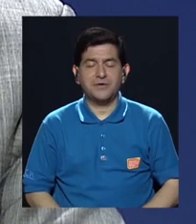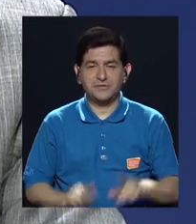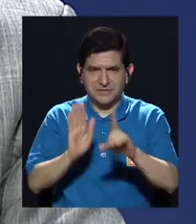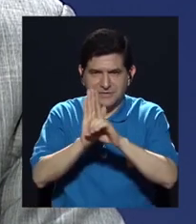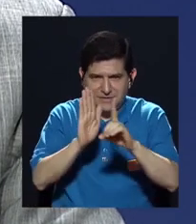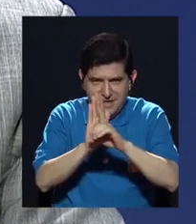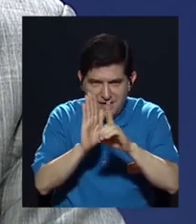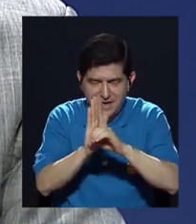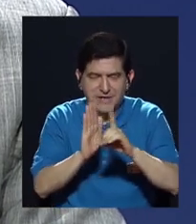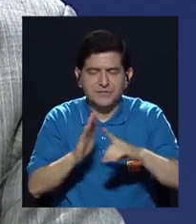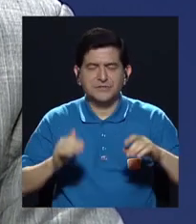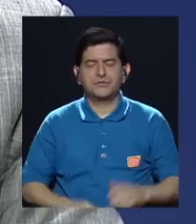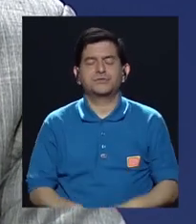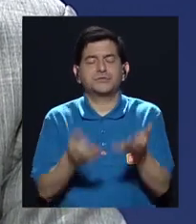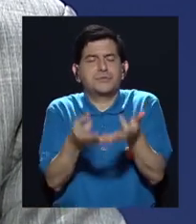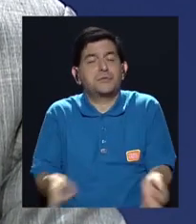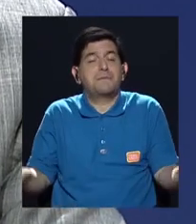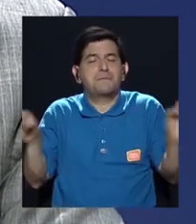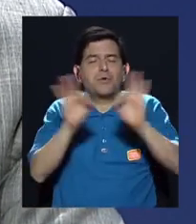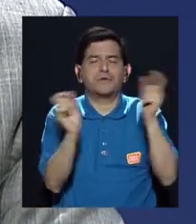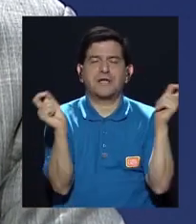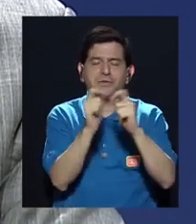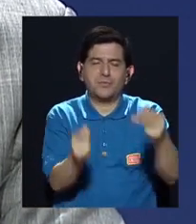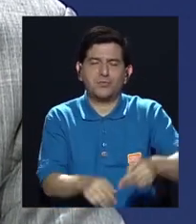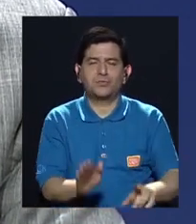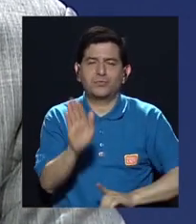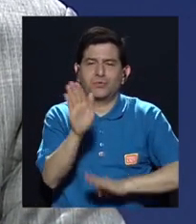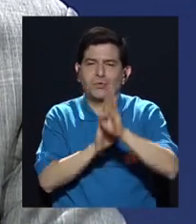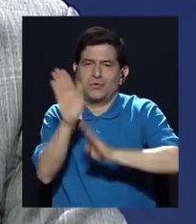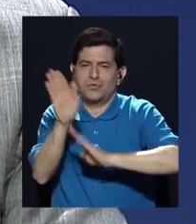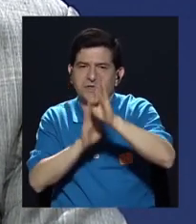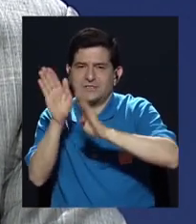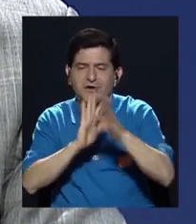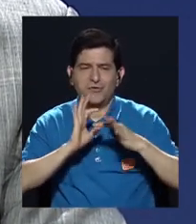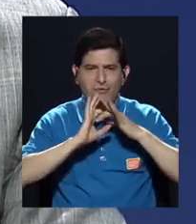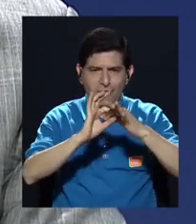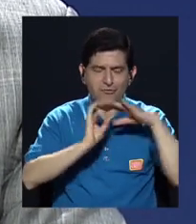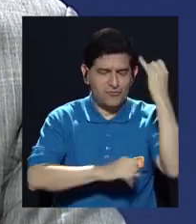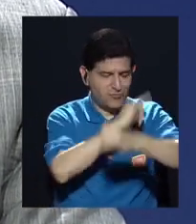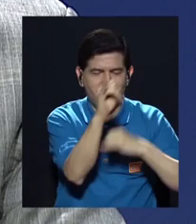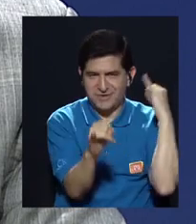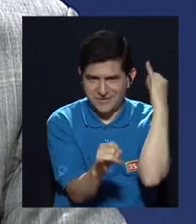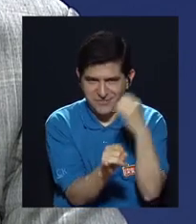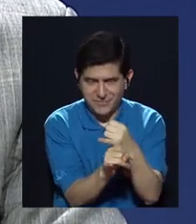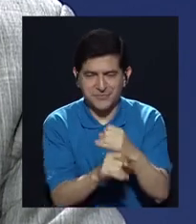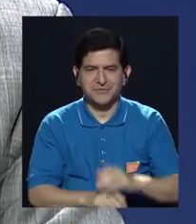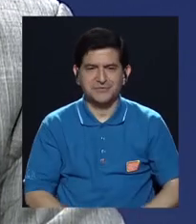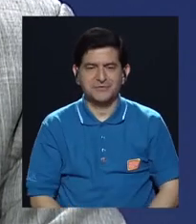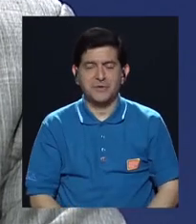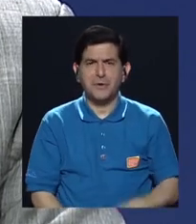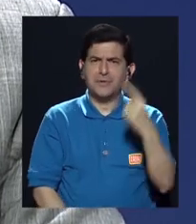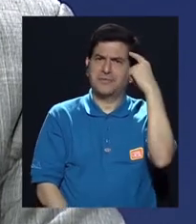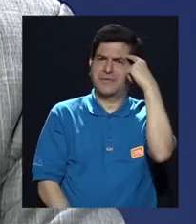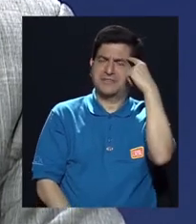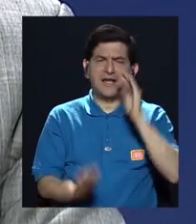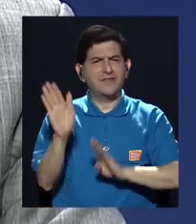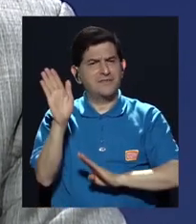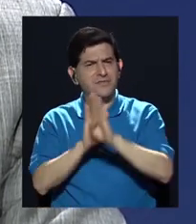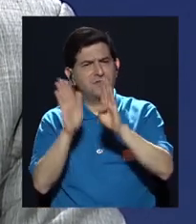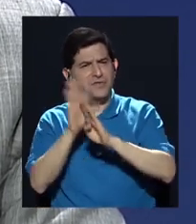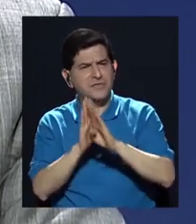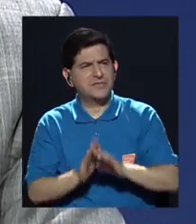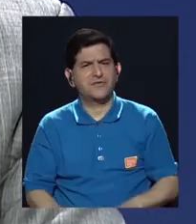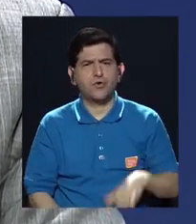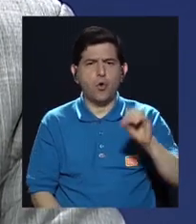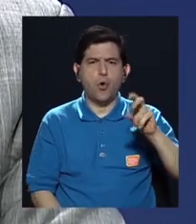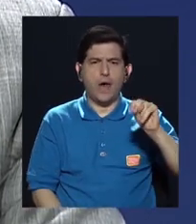realmente constituye uno de los hitos más importantes en el desarrollo de las relaciones internacionales, en el desarrollo